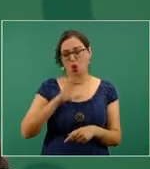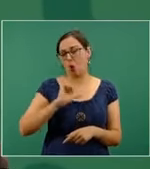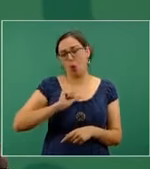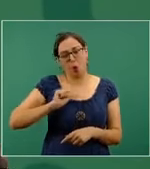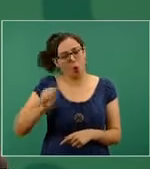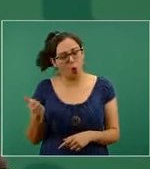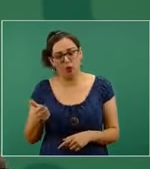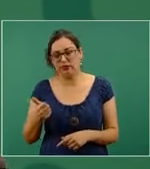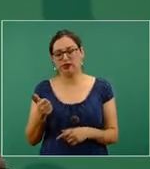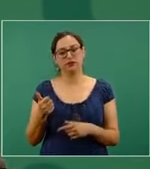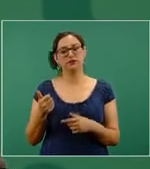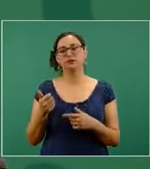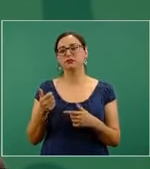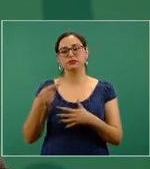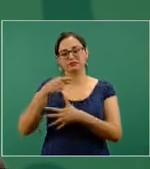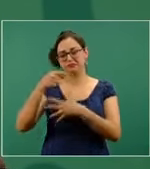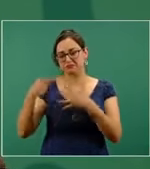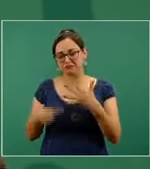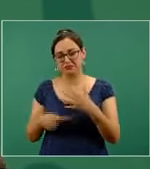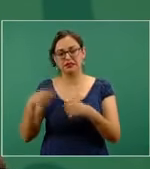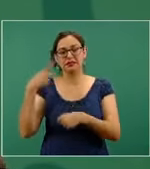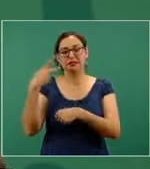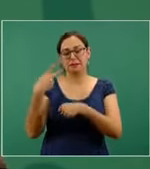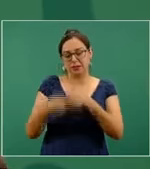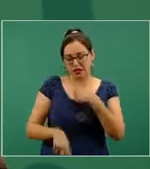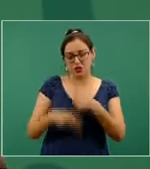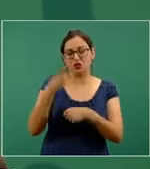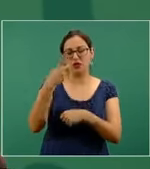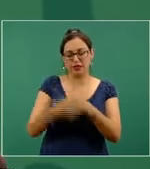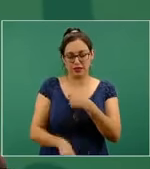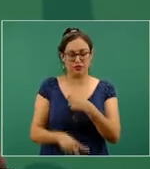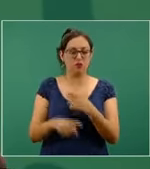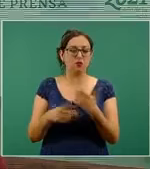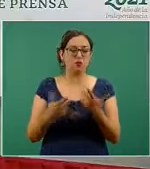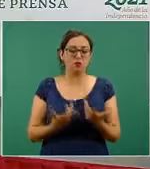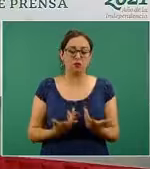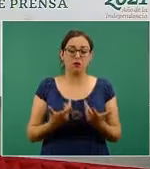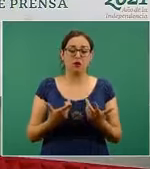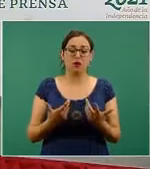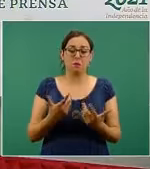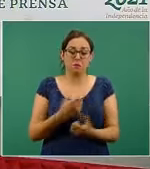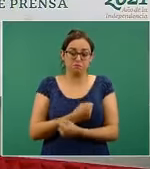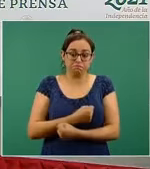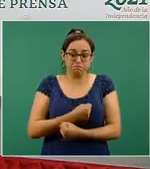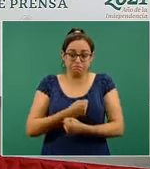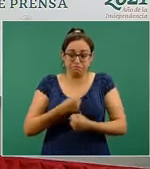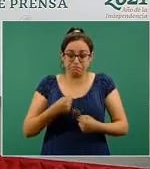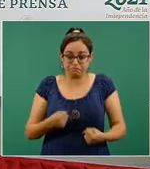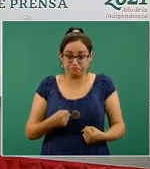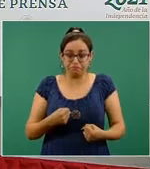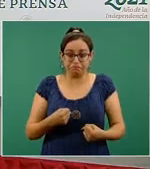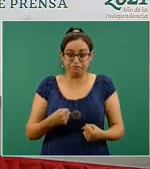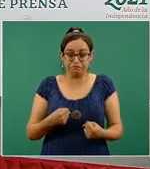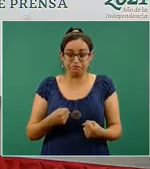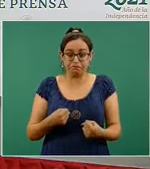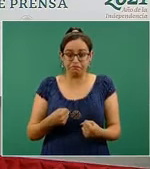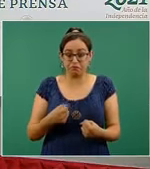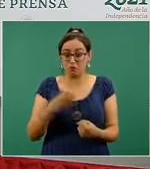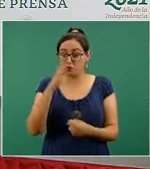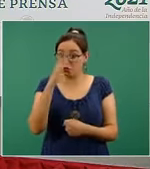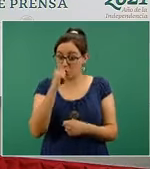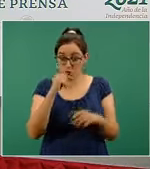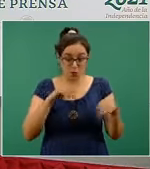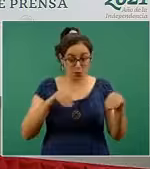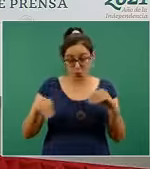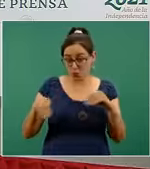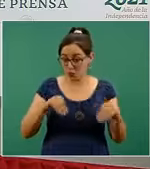en relación a la obesidad que tienen que ver, uno, con lo que la obesidad produce, con las limitaciones del